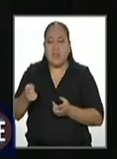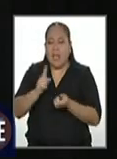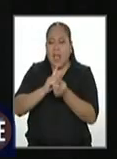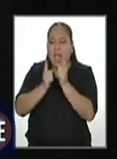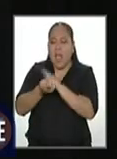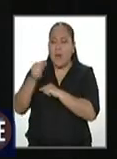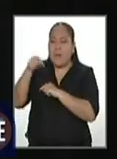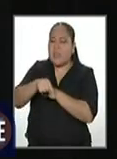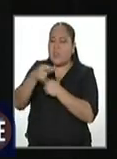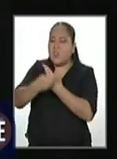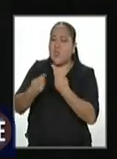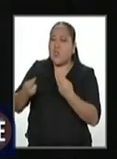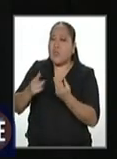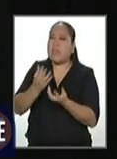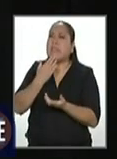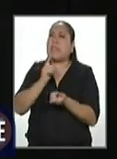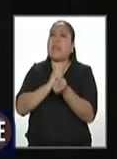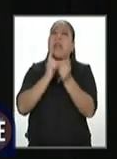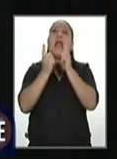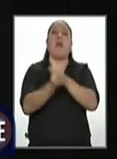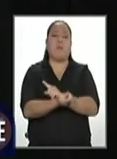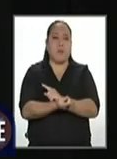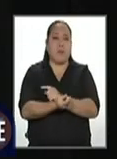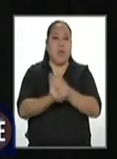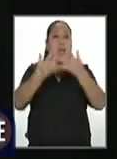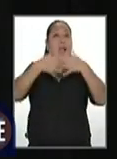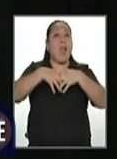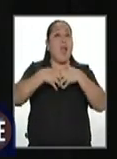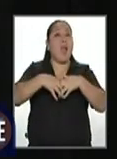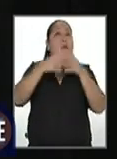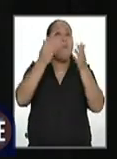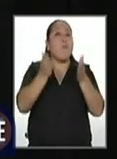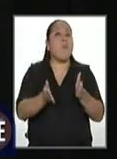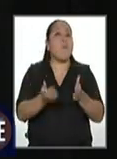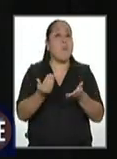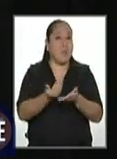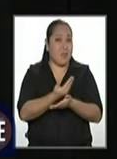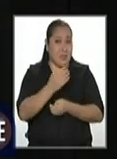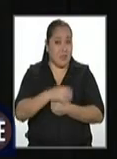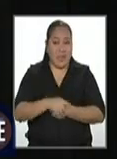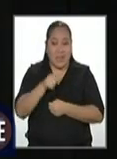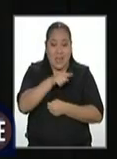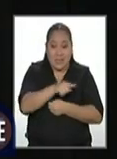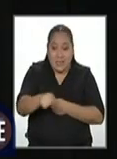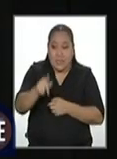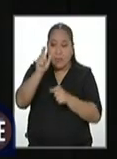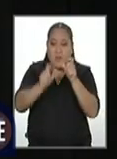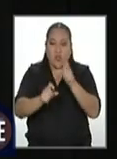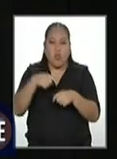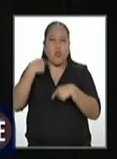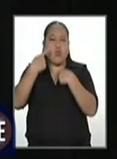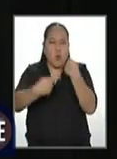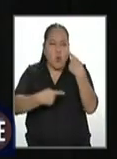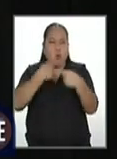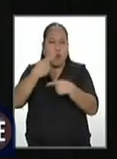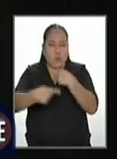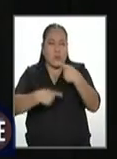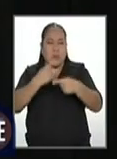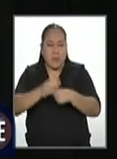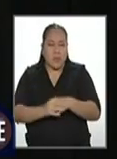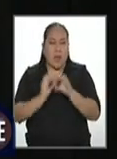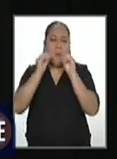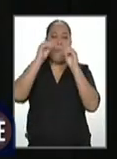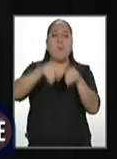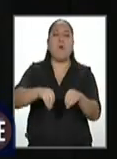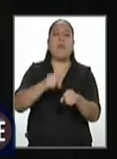en riqueza? Los emprendedores, la gente que todos los días sale a crear puestos